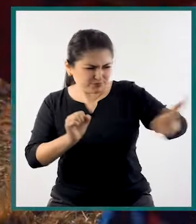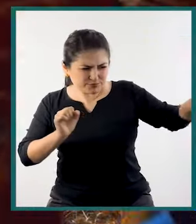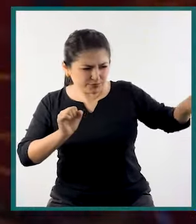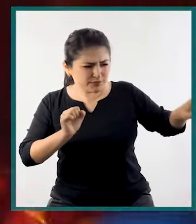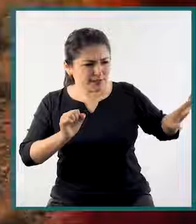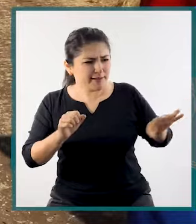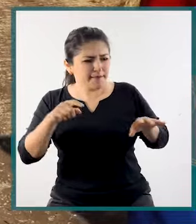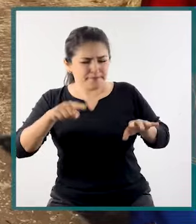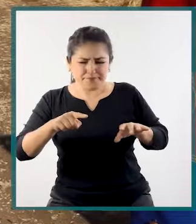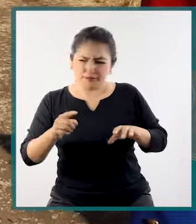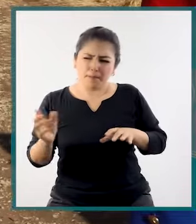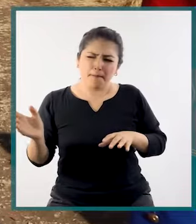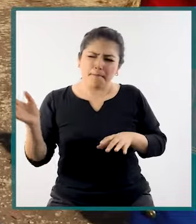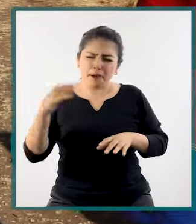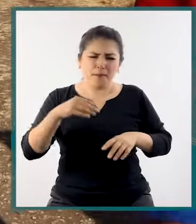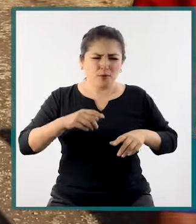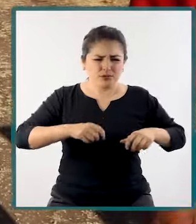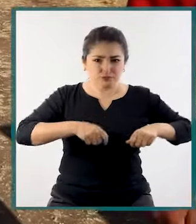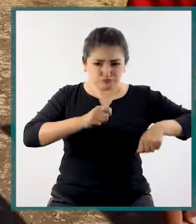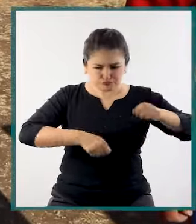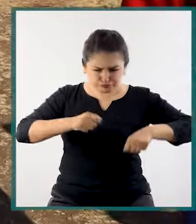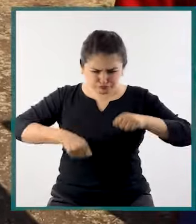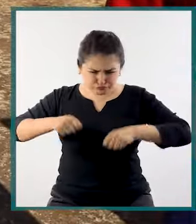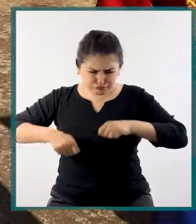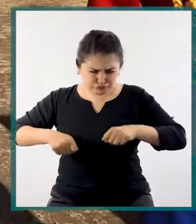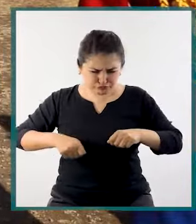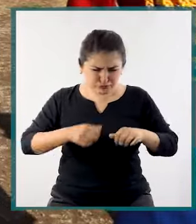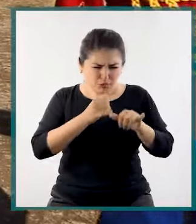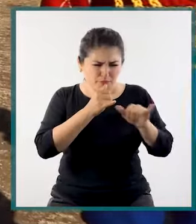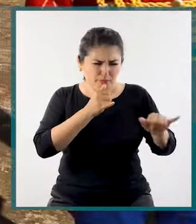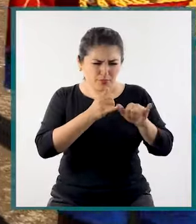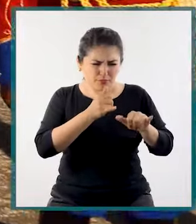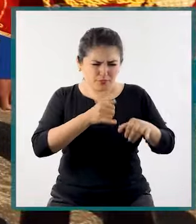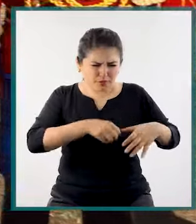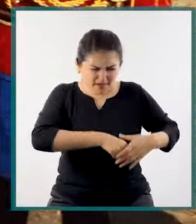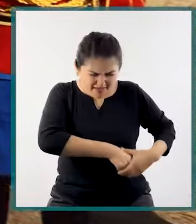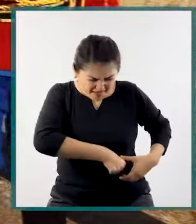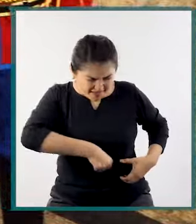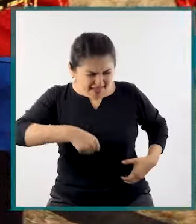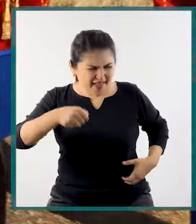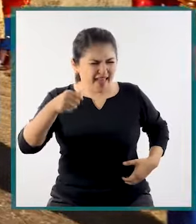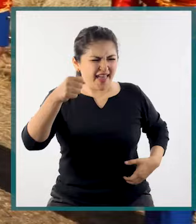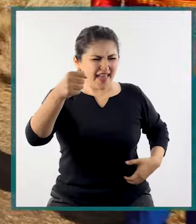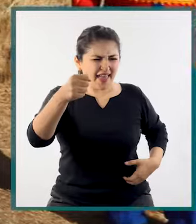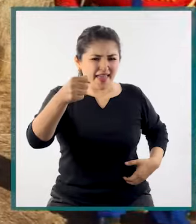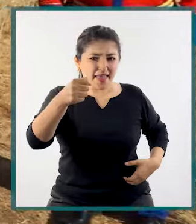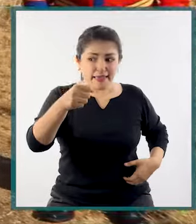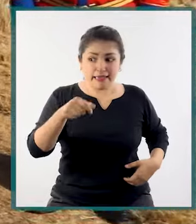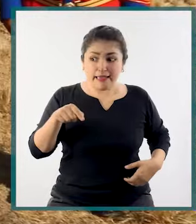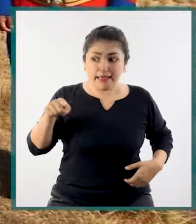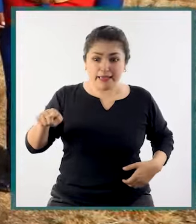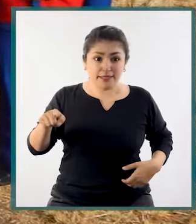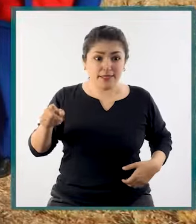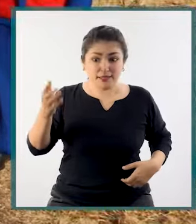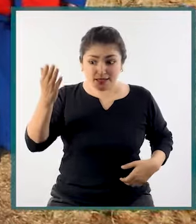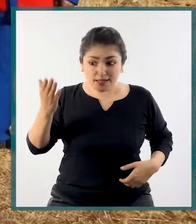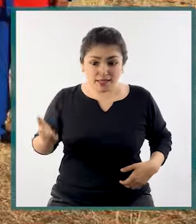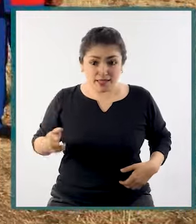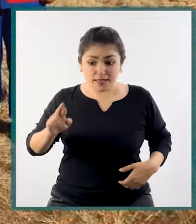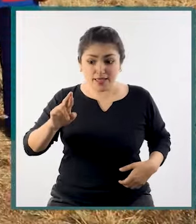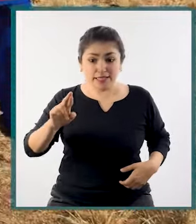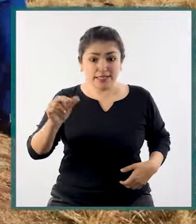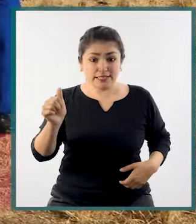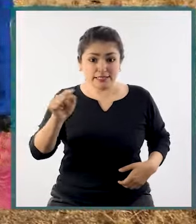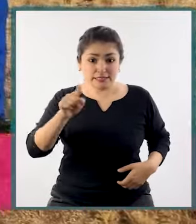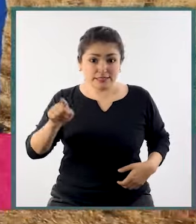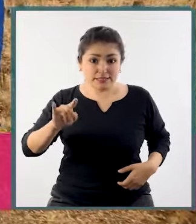libertad. Fue al compás de la música que desenfundaron sus sables y fue con música que el cambio de